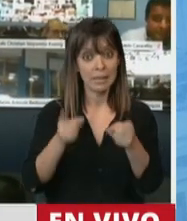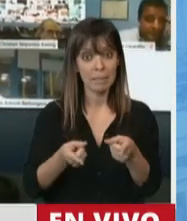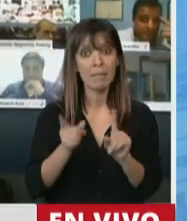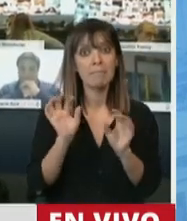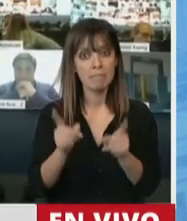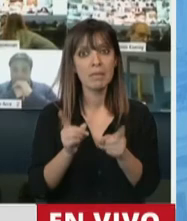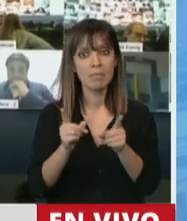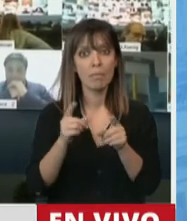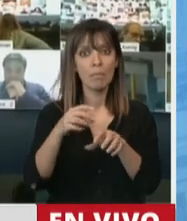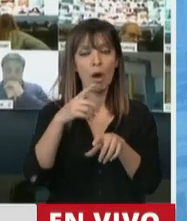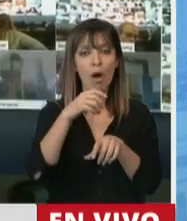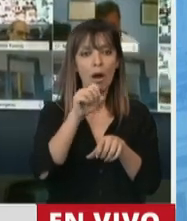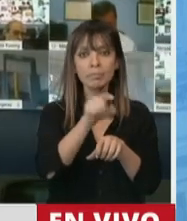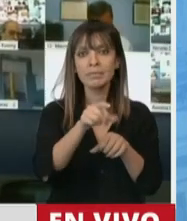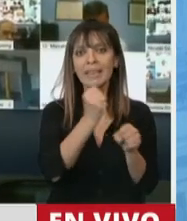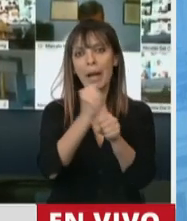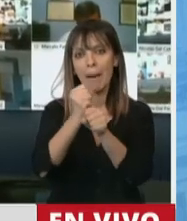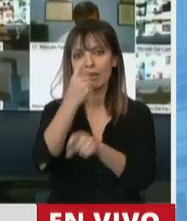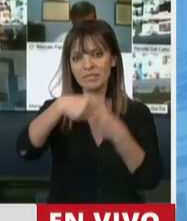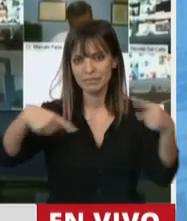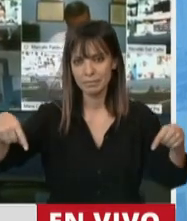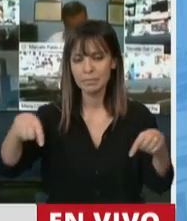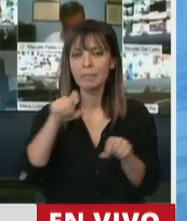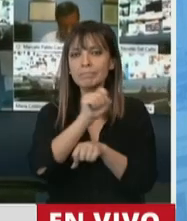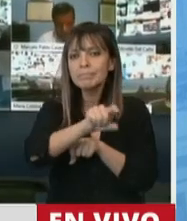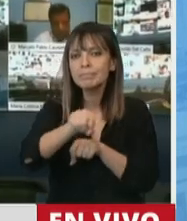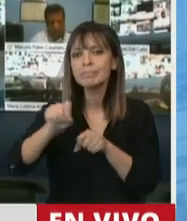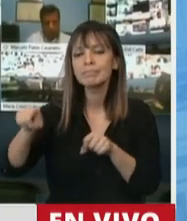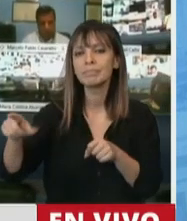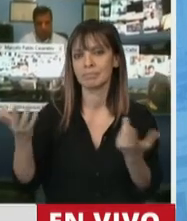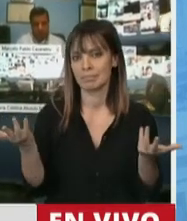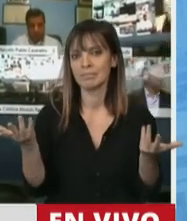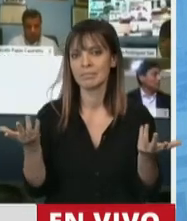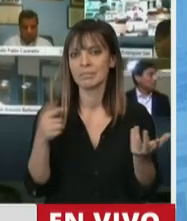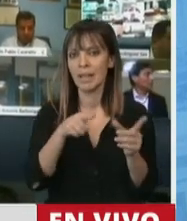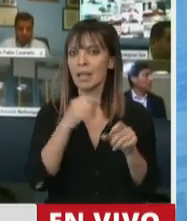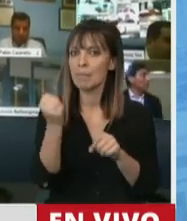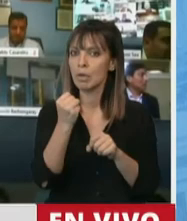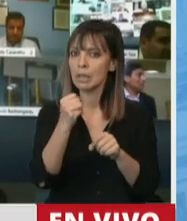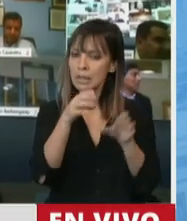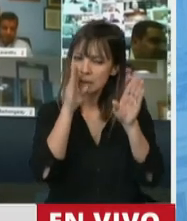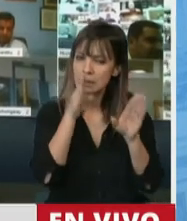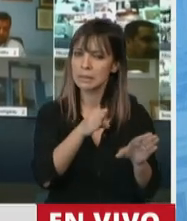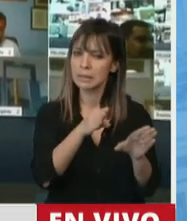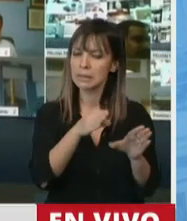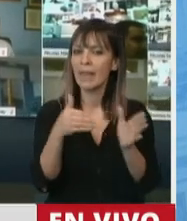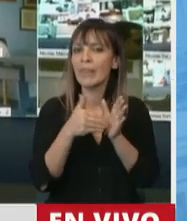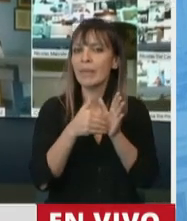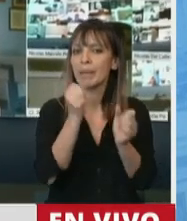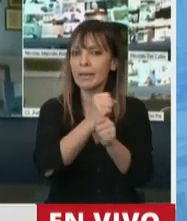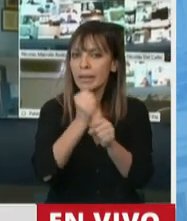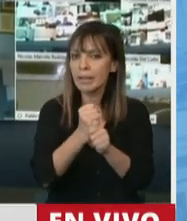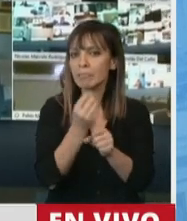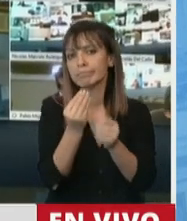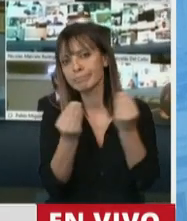dentro de cada uno de los sectores laborales, las características propias de cada actividad, de cada función